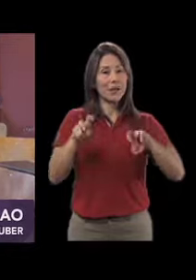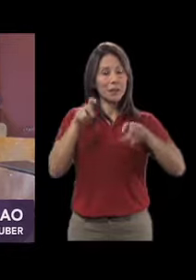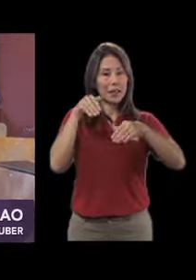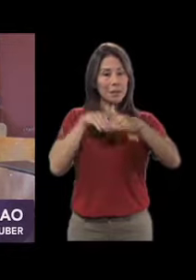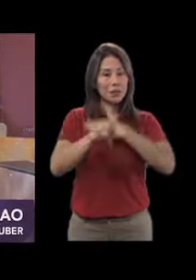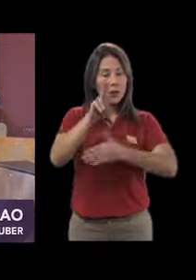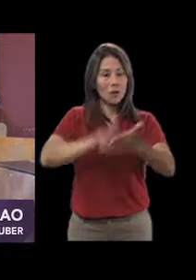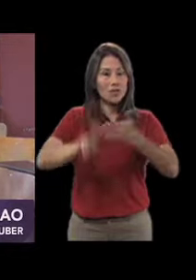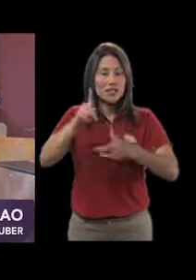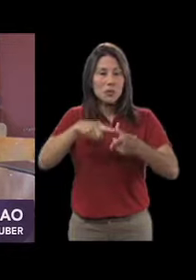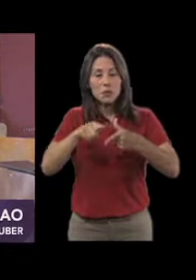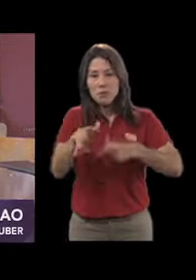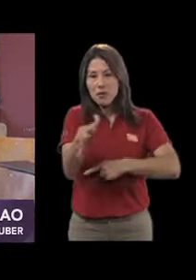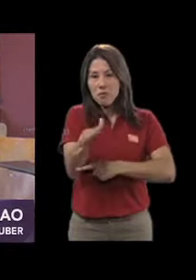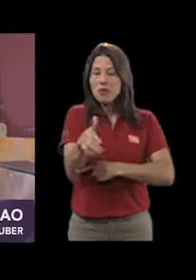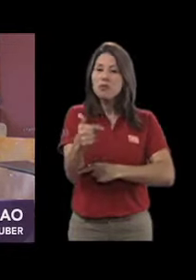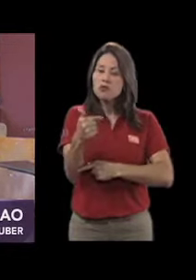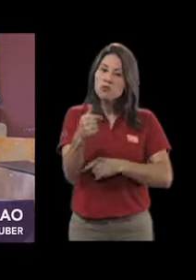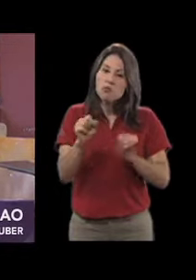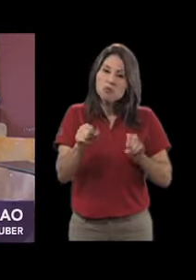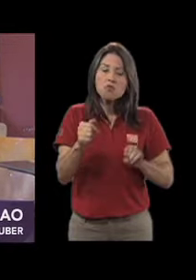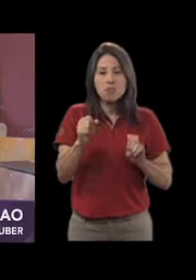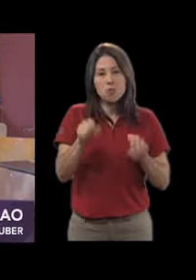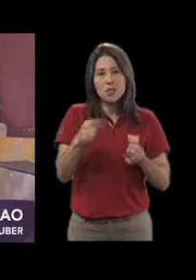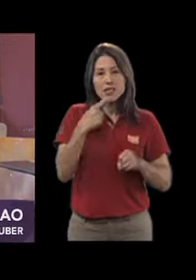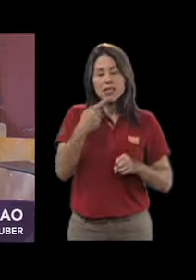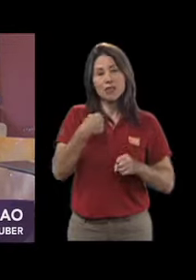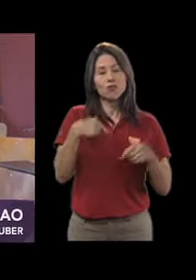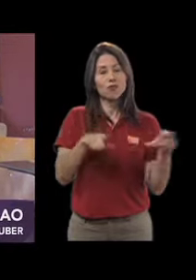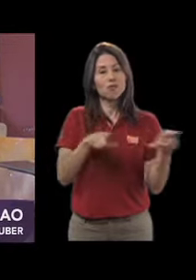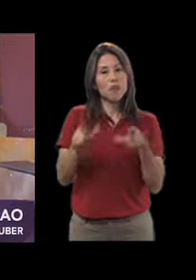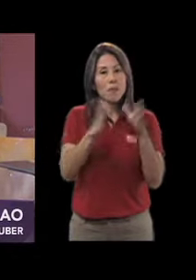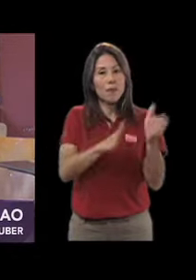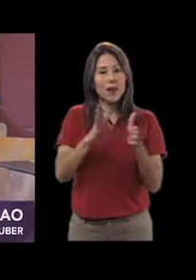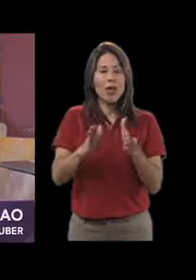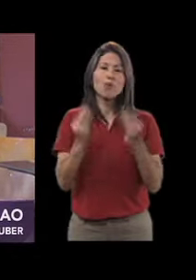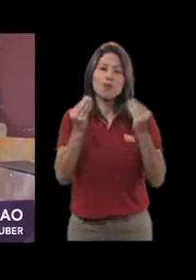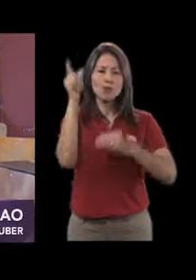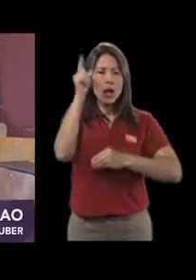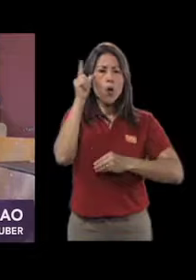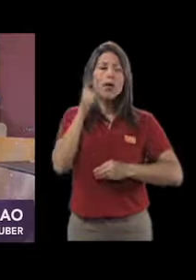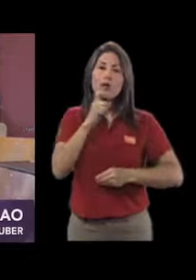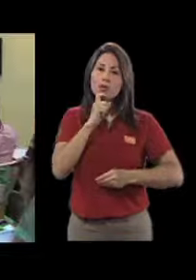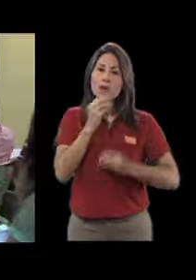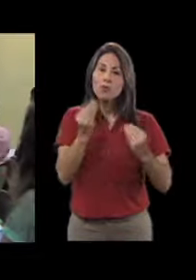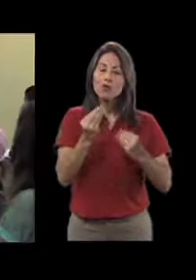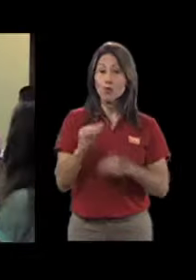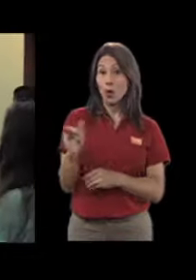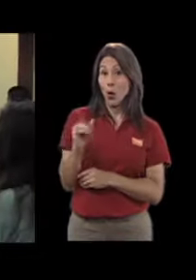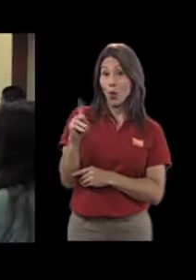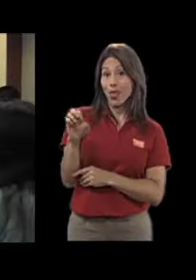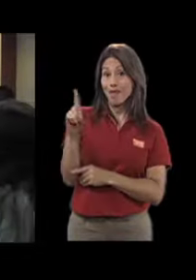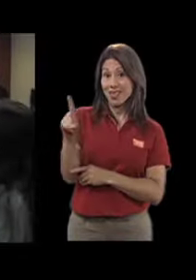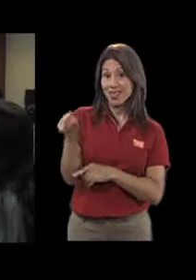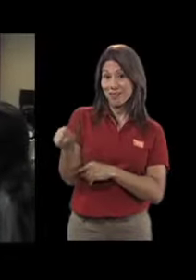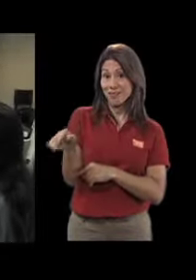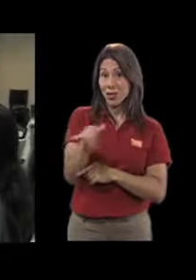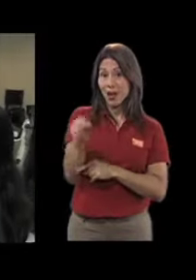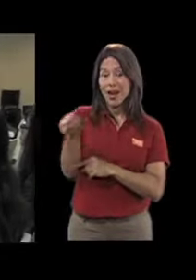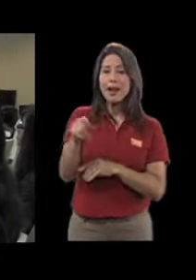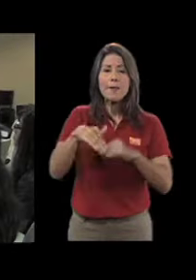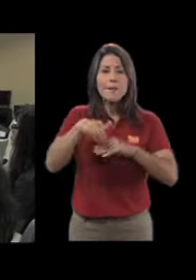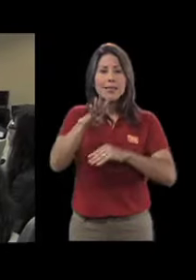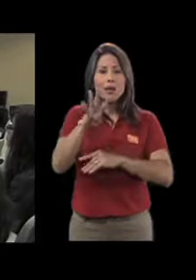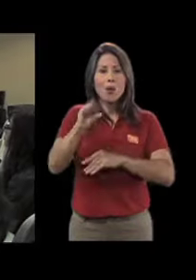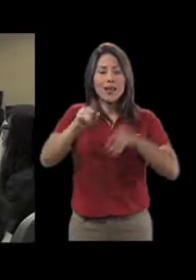entonces más o menos se puede decir que estoy preparado, ya que es mucha lógica y cuesta mucho. Como David, más de